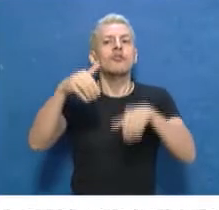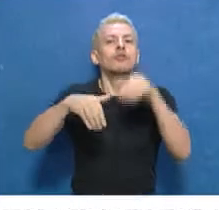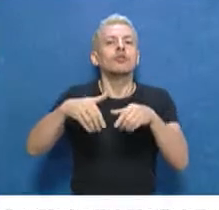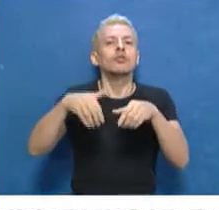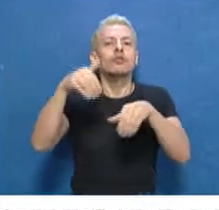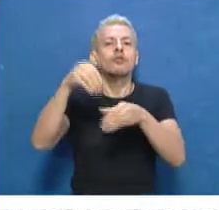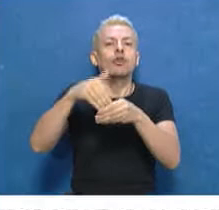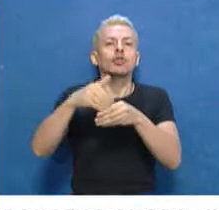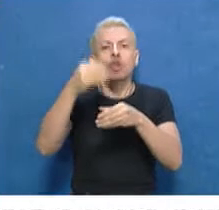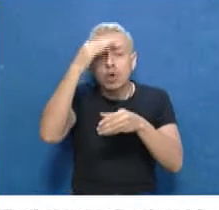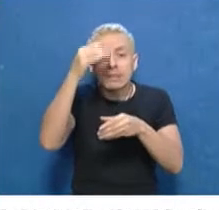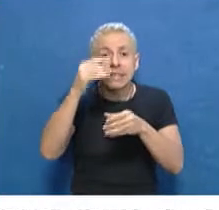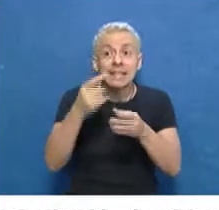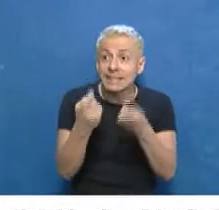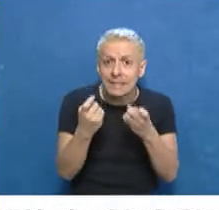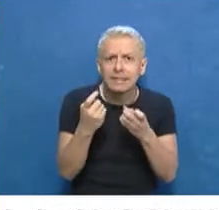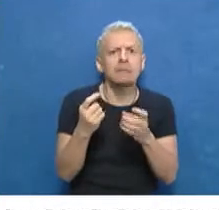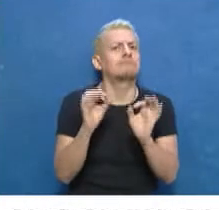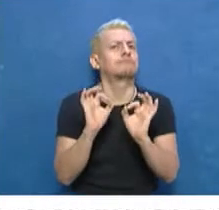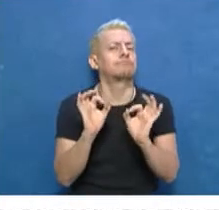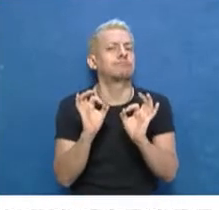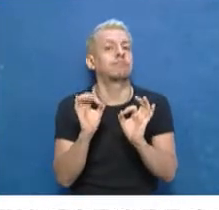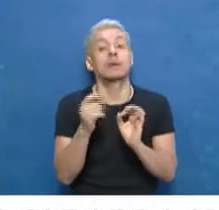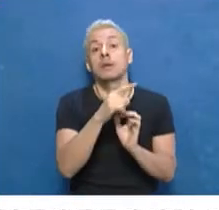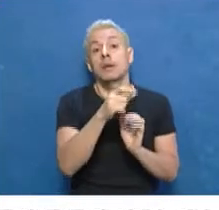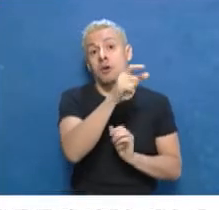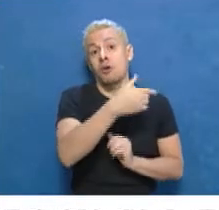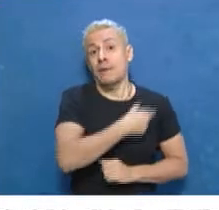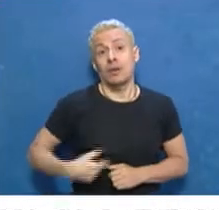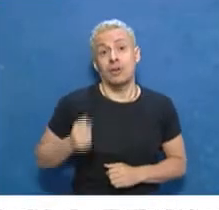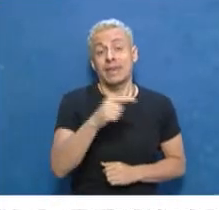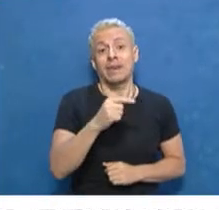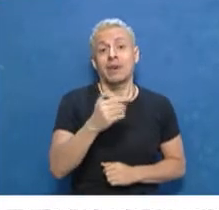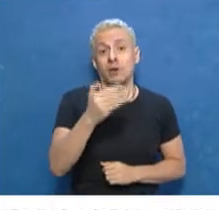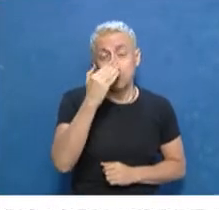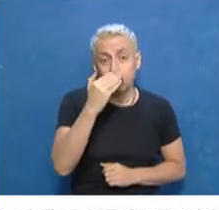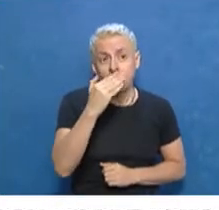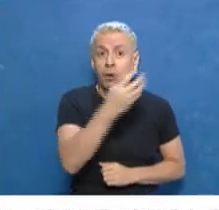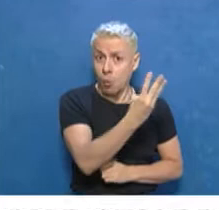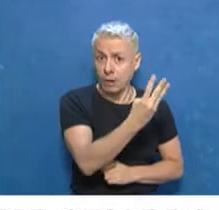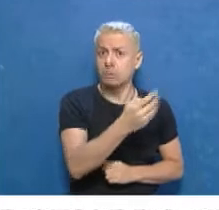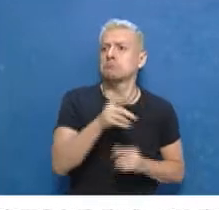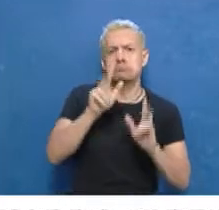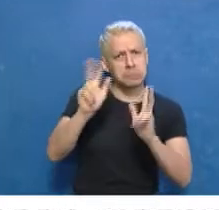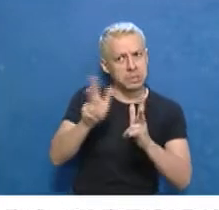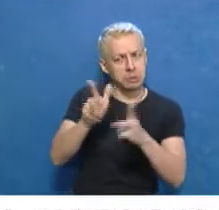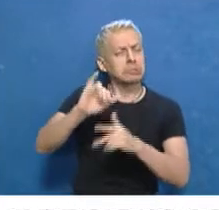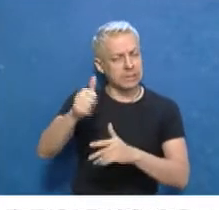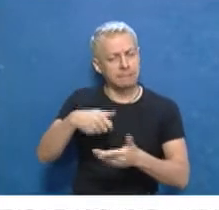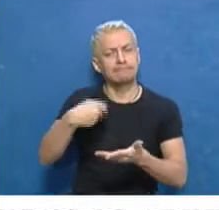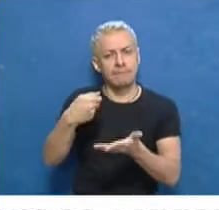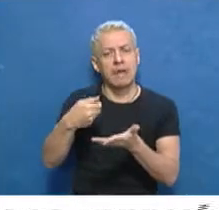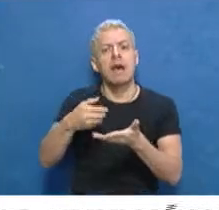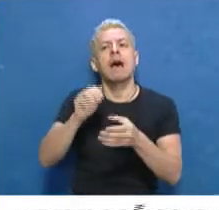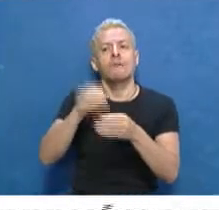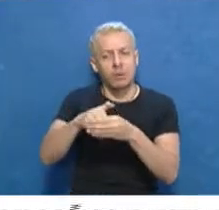4 que responden al gobernador Schiaretti de Córdoba han comprometido su apoyo, lo mismo que el bloque de 6 diputados del